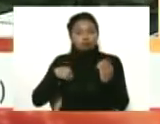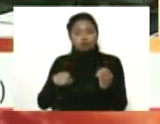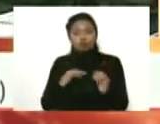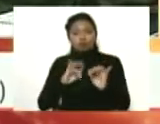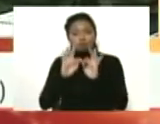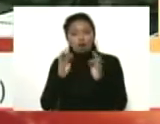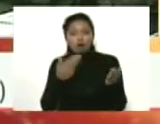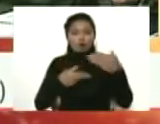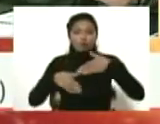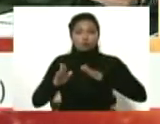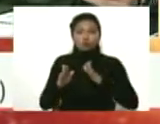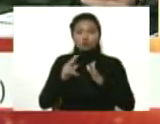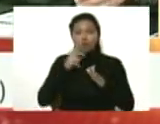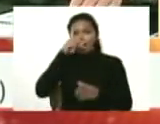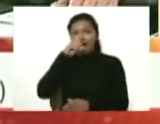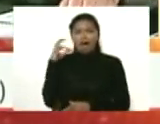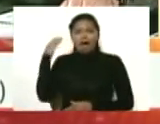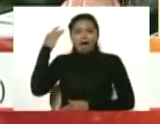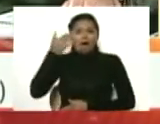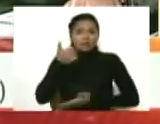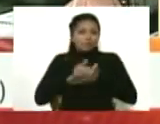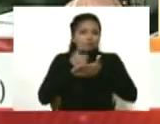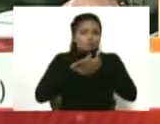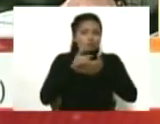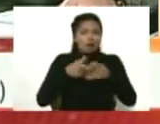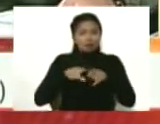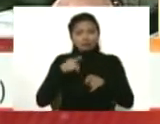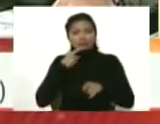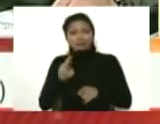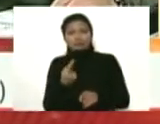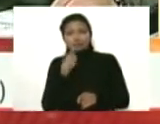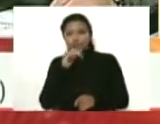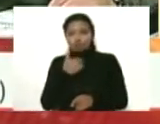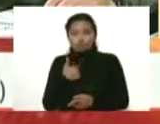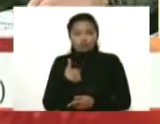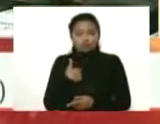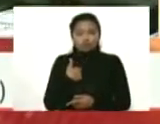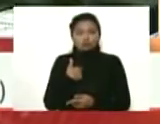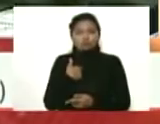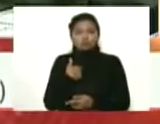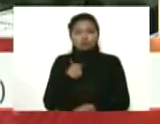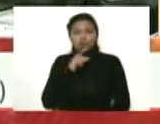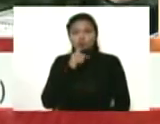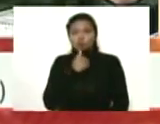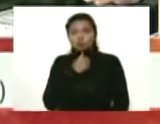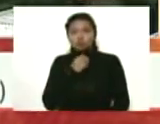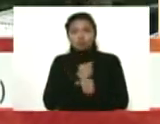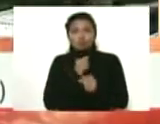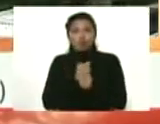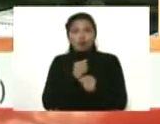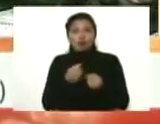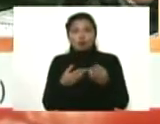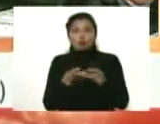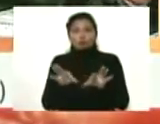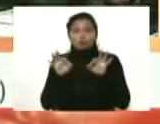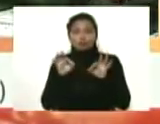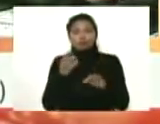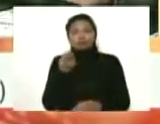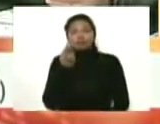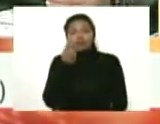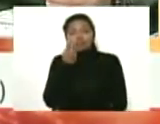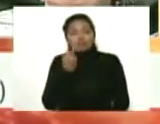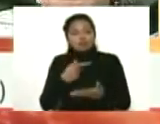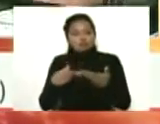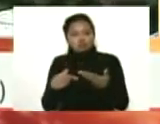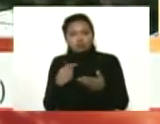nosotros construyendo, ya tenemos años en esto y podemos decir que no hemos hecho un trabajo despreciable. Hay muchas cosas por hacer